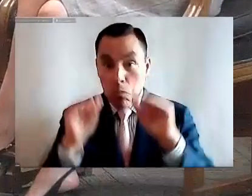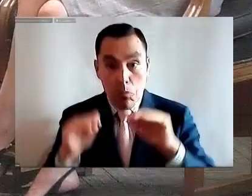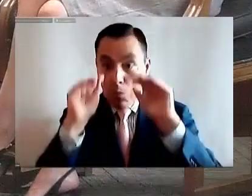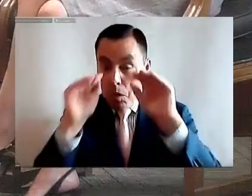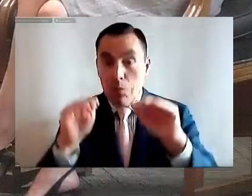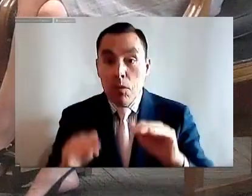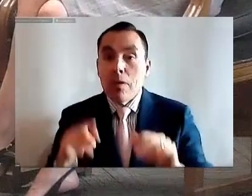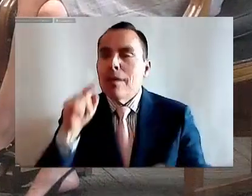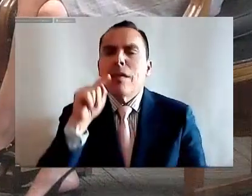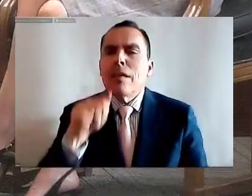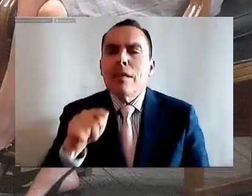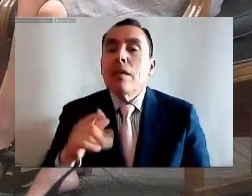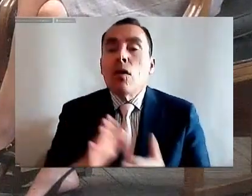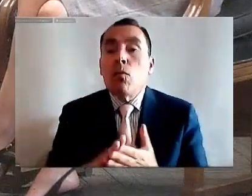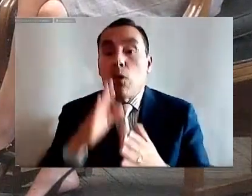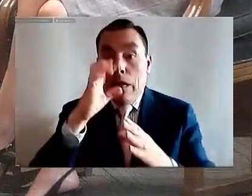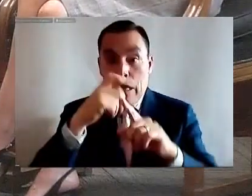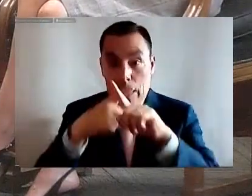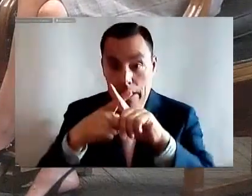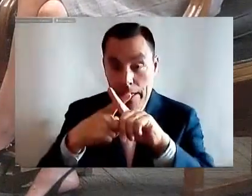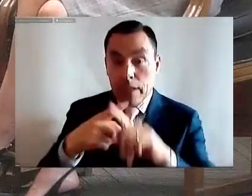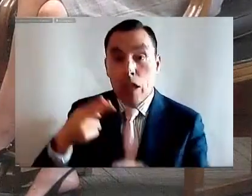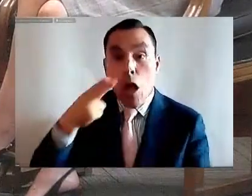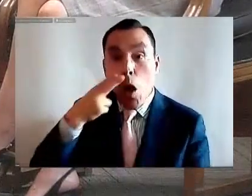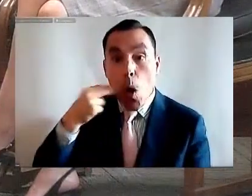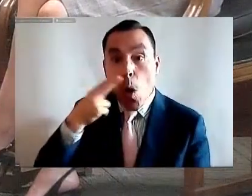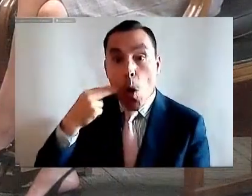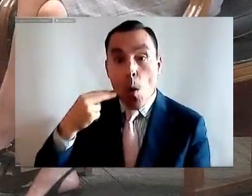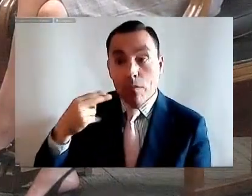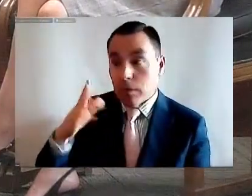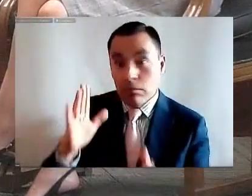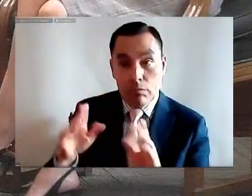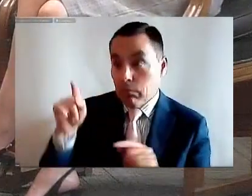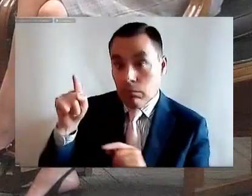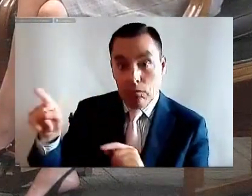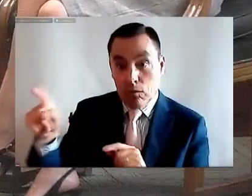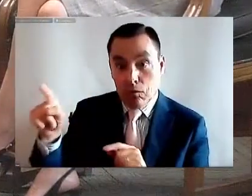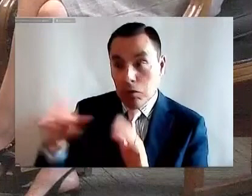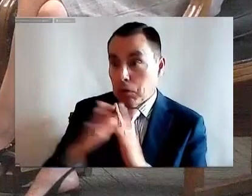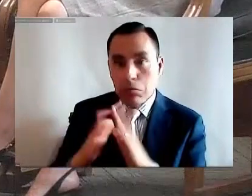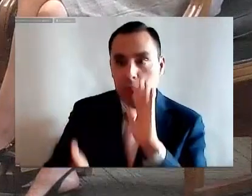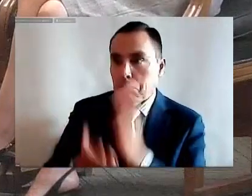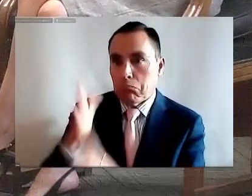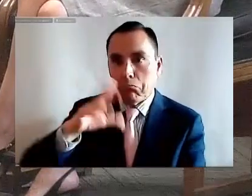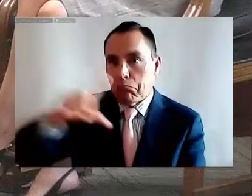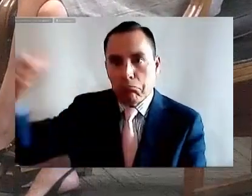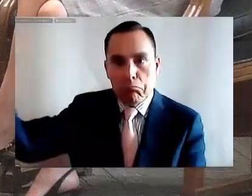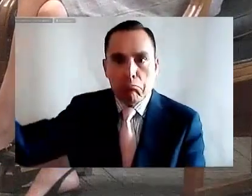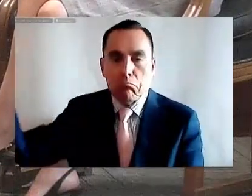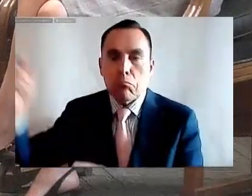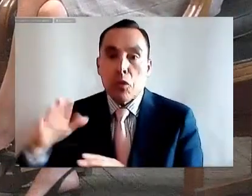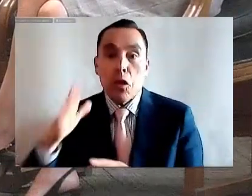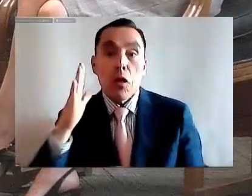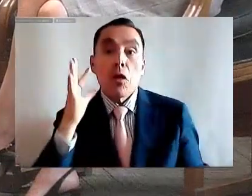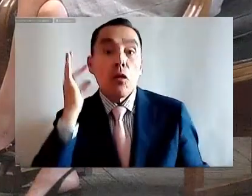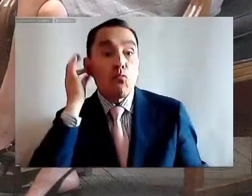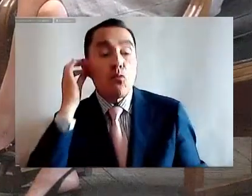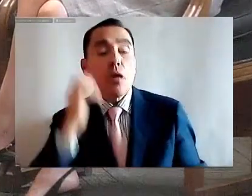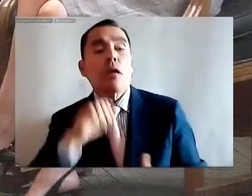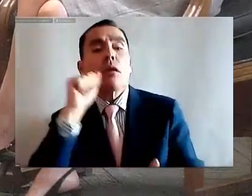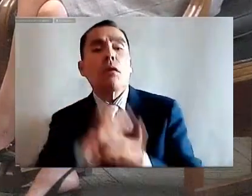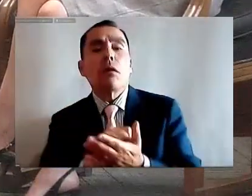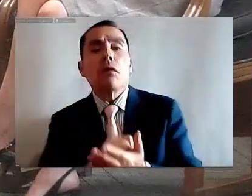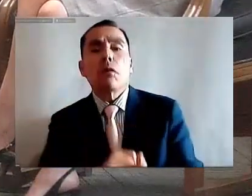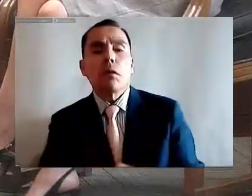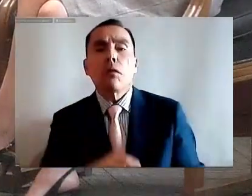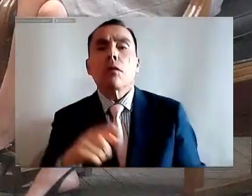la expareja de sexo masculino generalmente que interpone una acción de precario para que la mujer haga abandono de este inmueble. Y